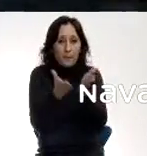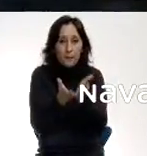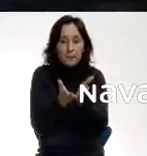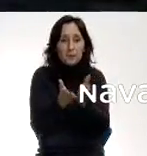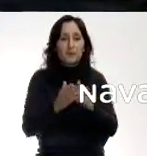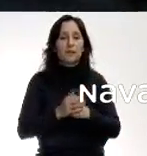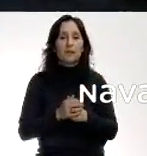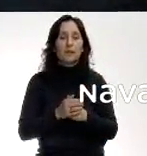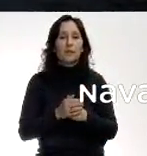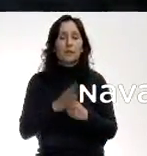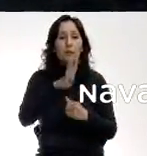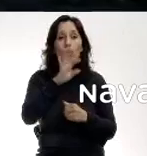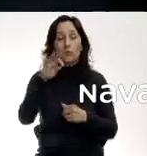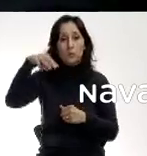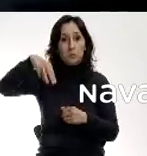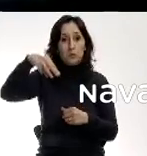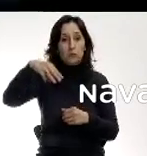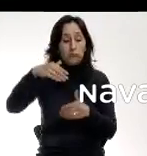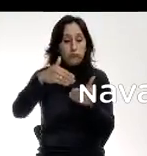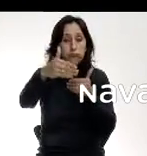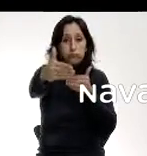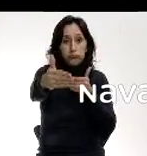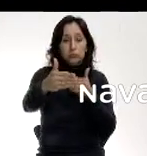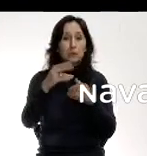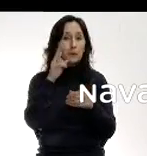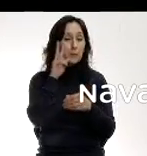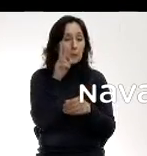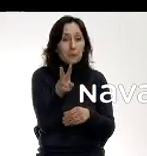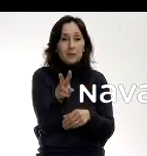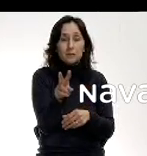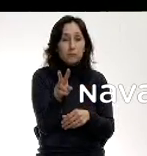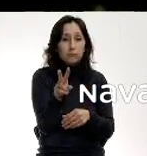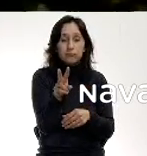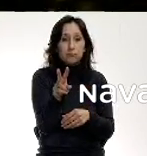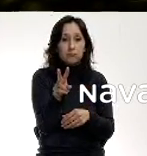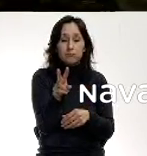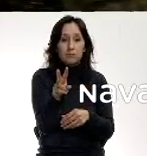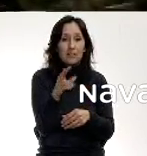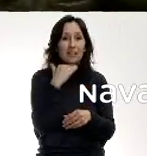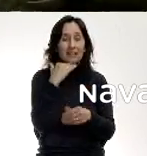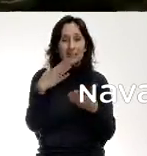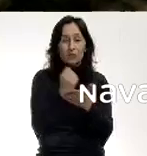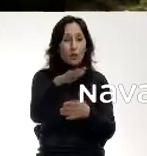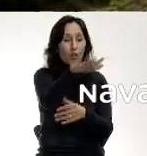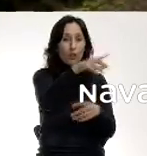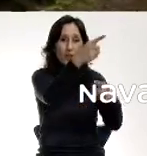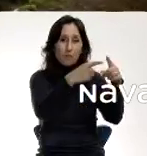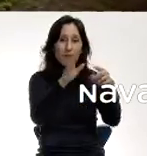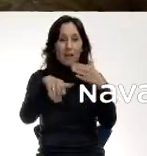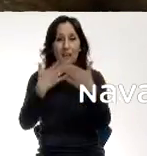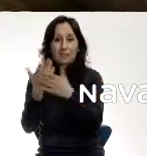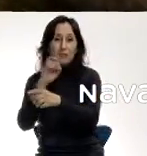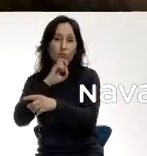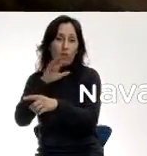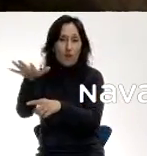de 400 metros y desde aquí se divisa pues, prácticamente todo lo que es desde la zona media, que es hasta la ribera.